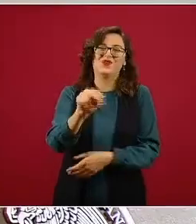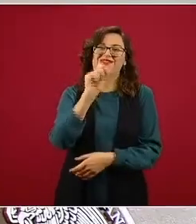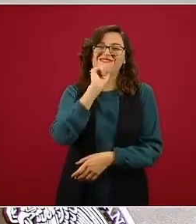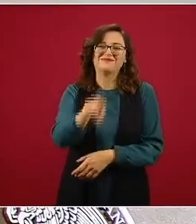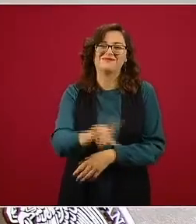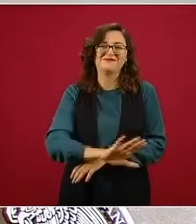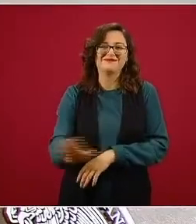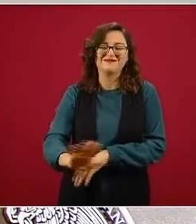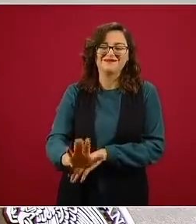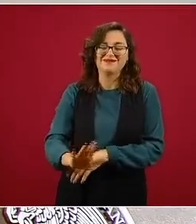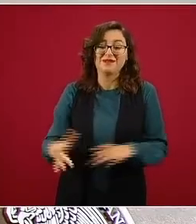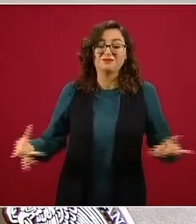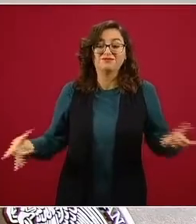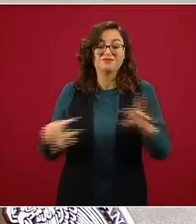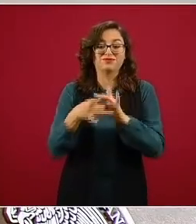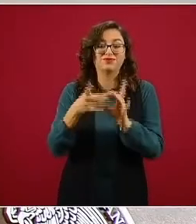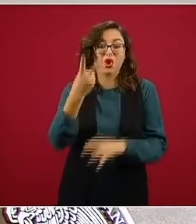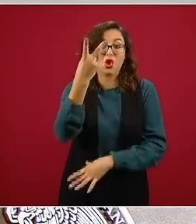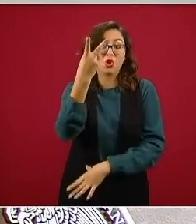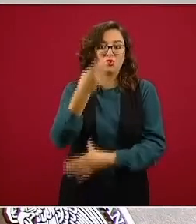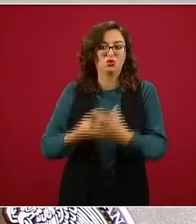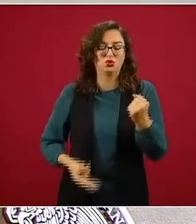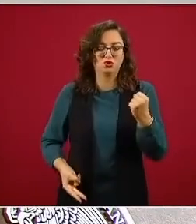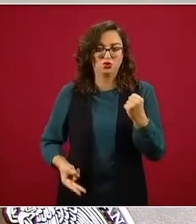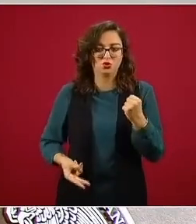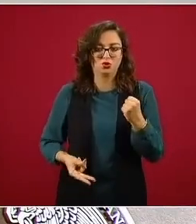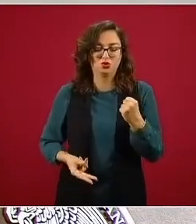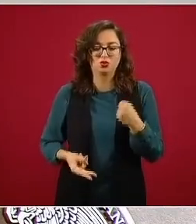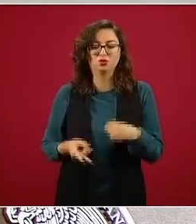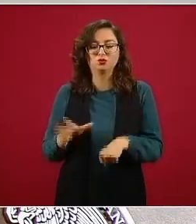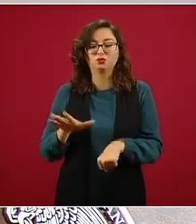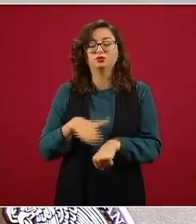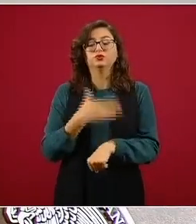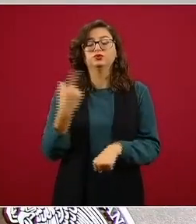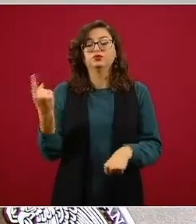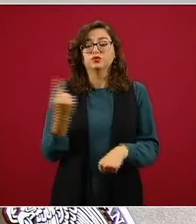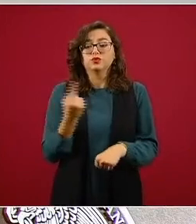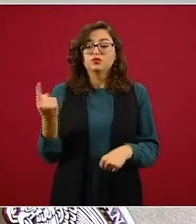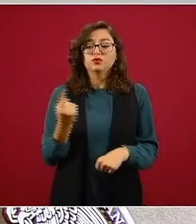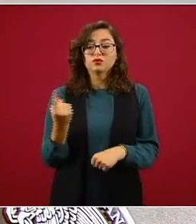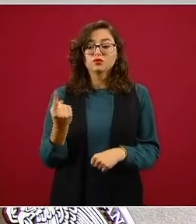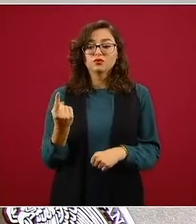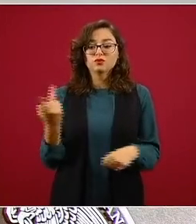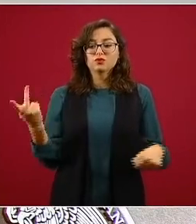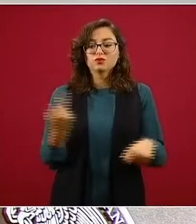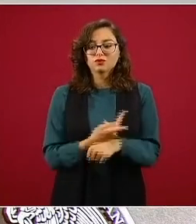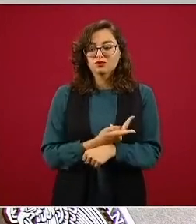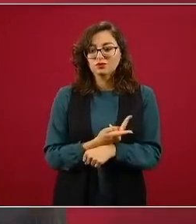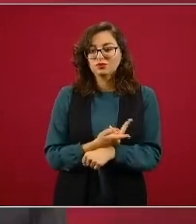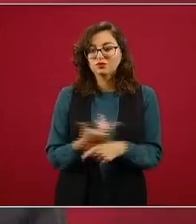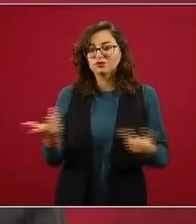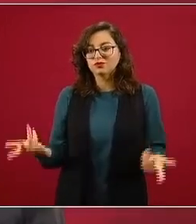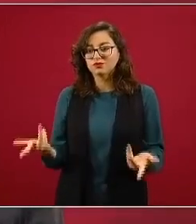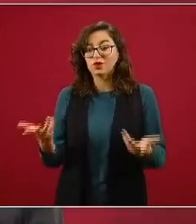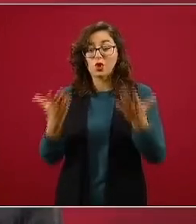no, porque entonces pues se cae en la